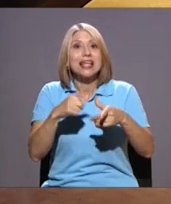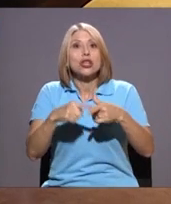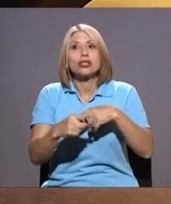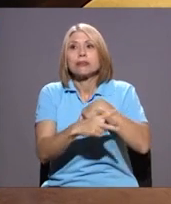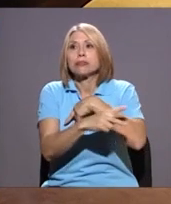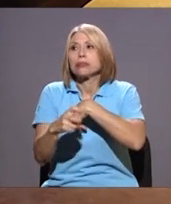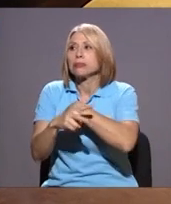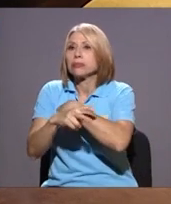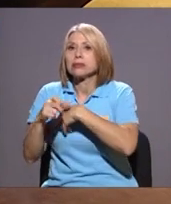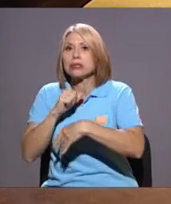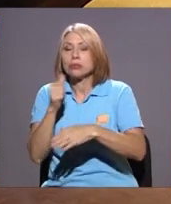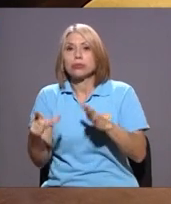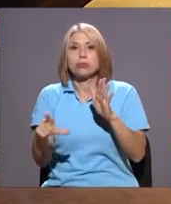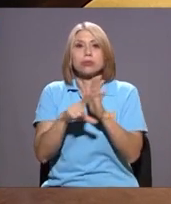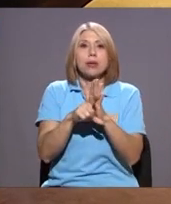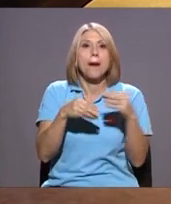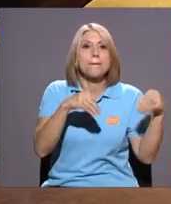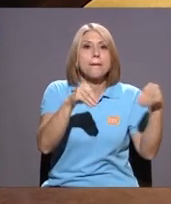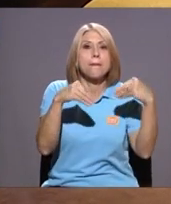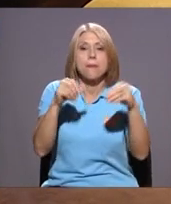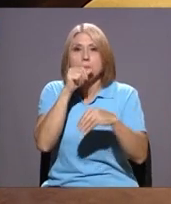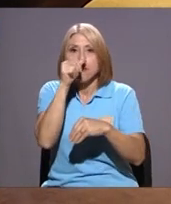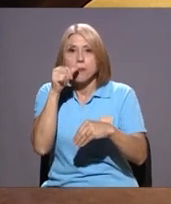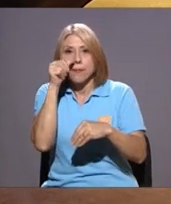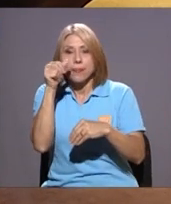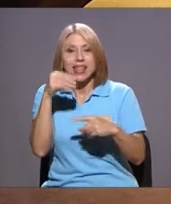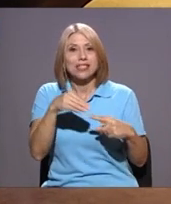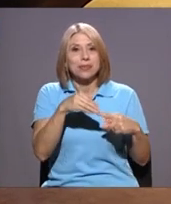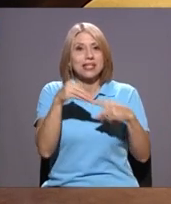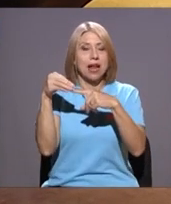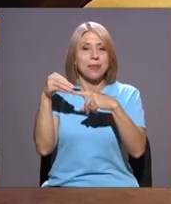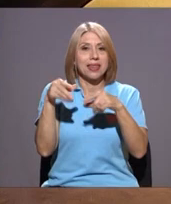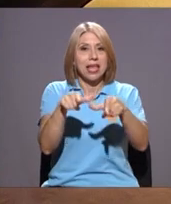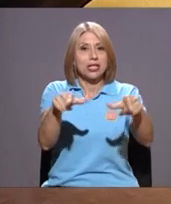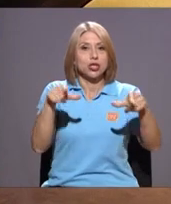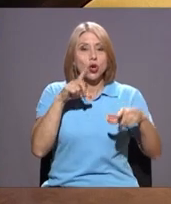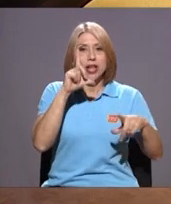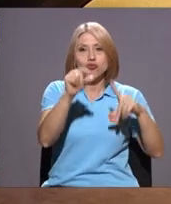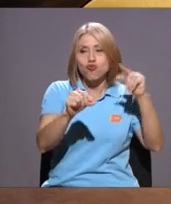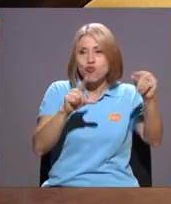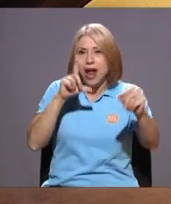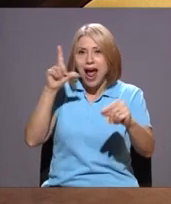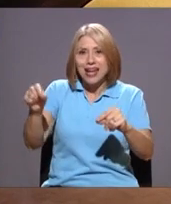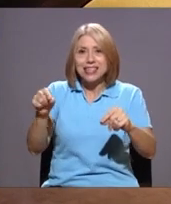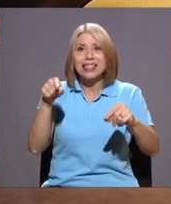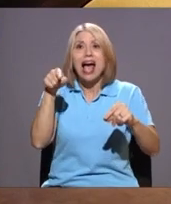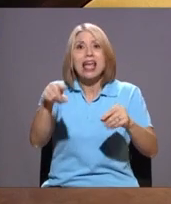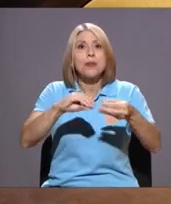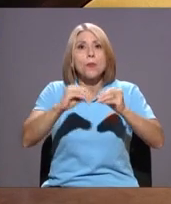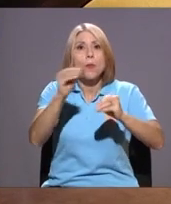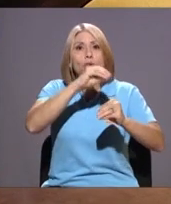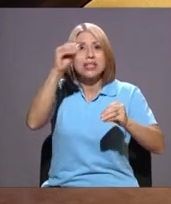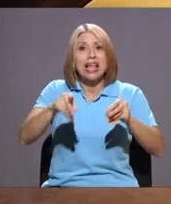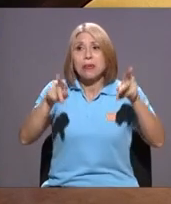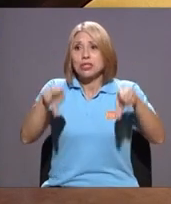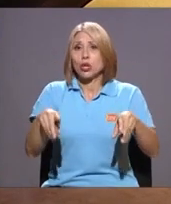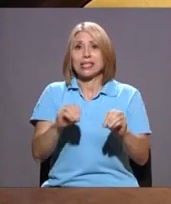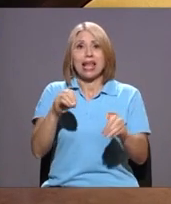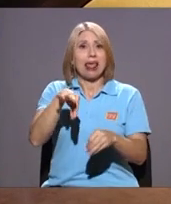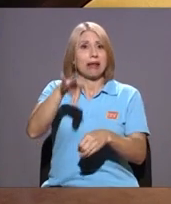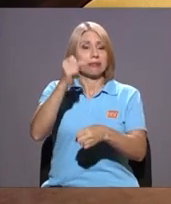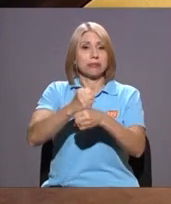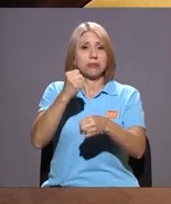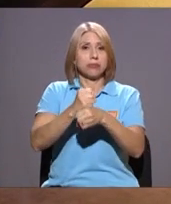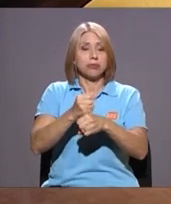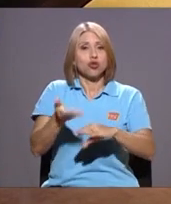y a traficar más drogas especialmente en las zonas rurales donde la tasa de desempleo es superior al